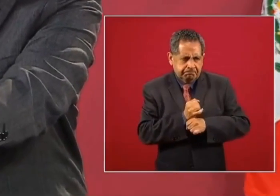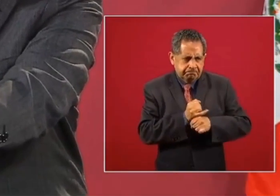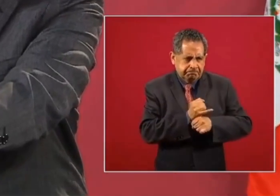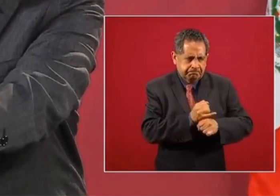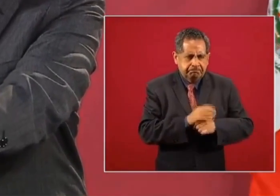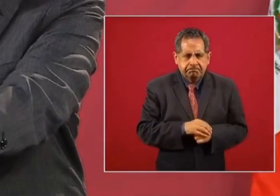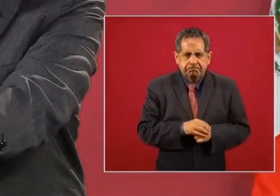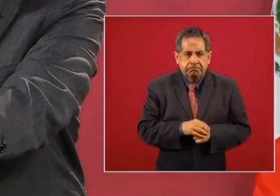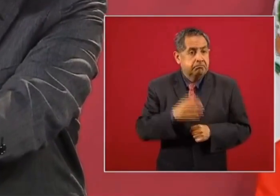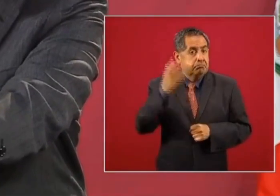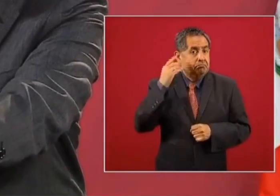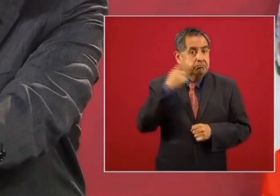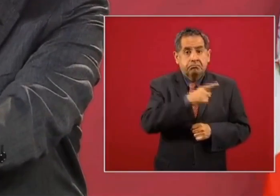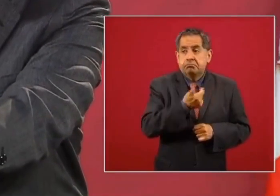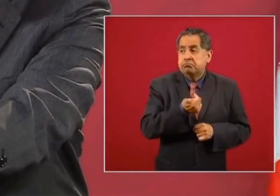se sacaba dinero